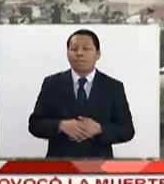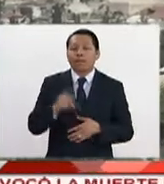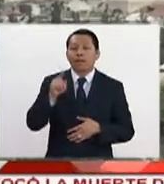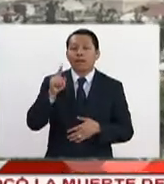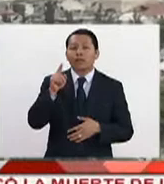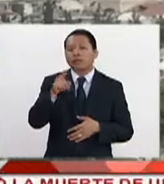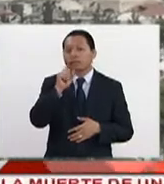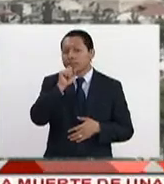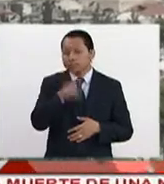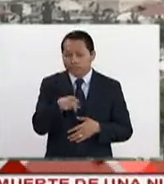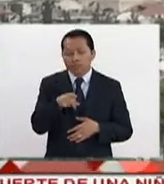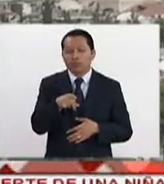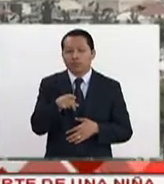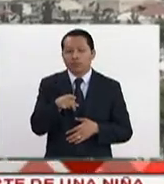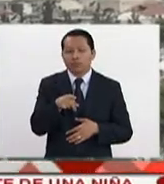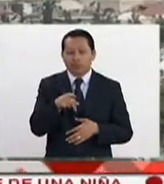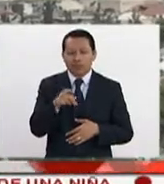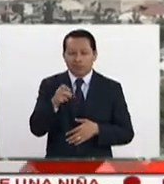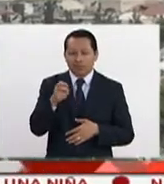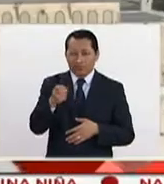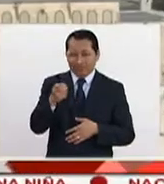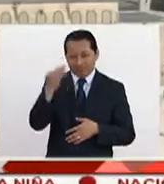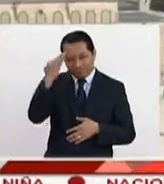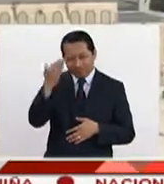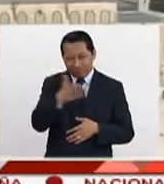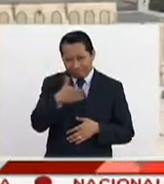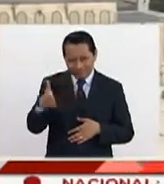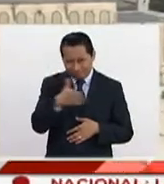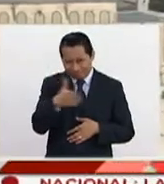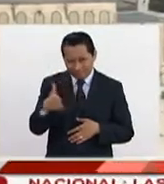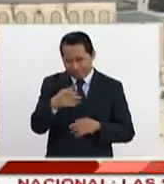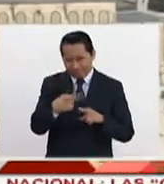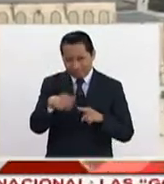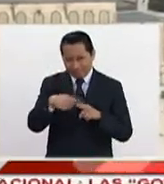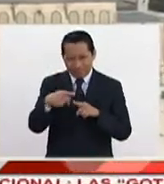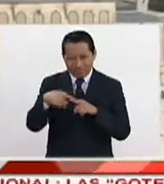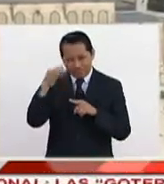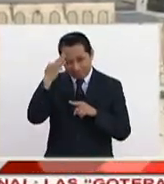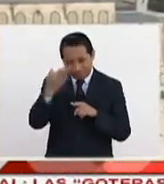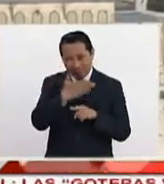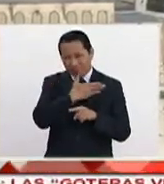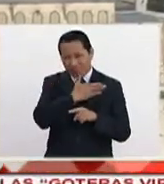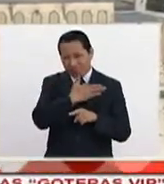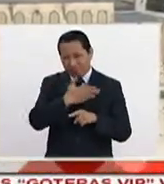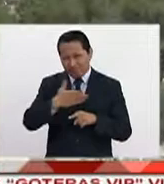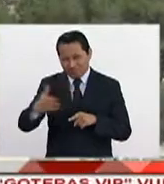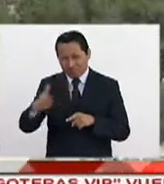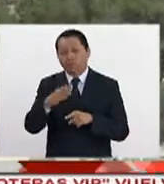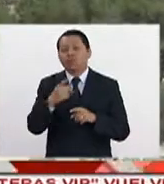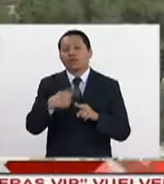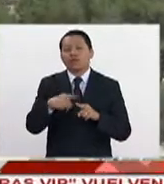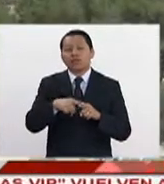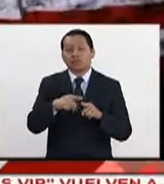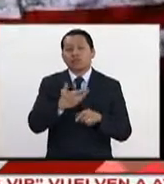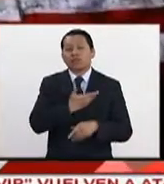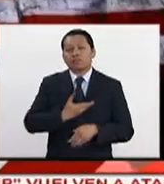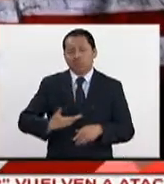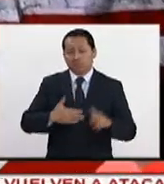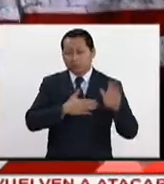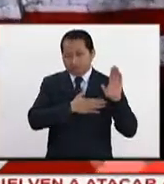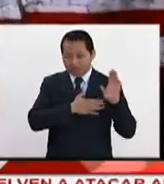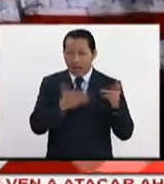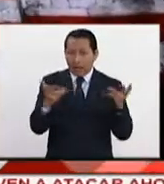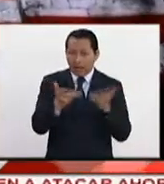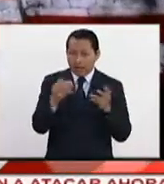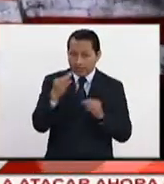allá en esas épocas y por diversos periodos de tiempo, varios presidentes habían prometido hacerlo, pero que no lo hicieron.